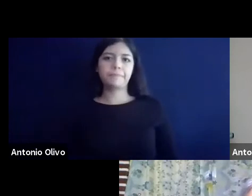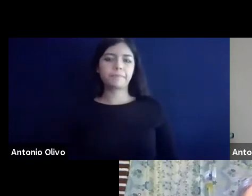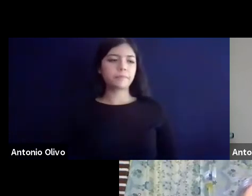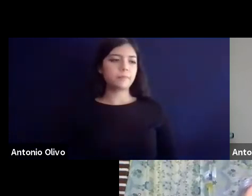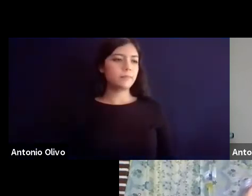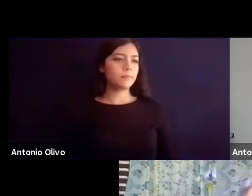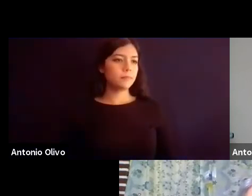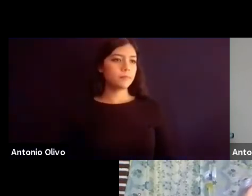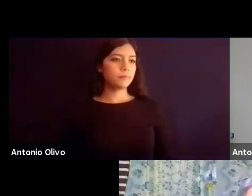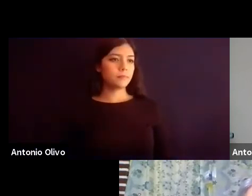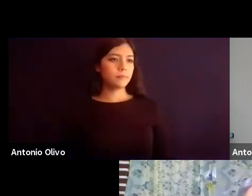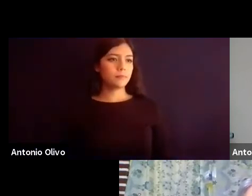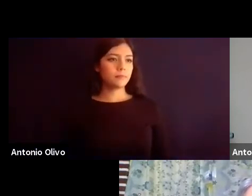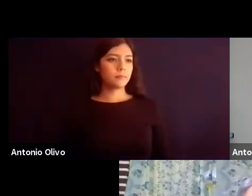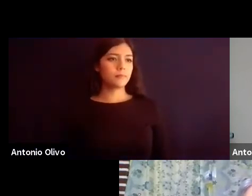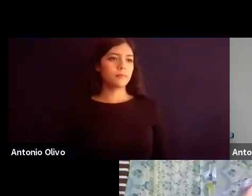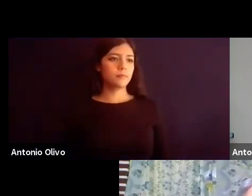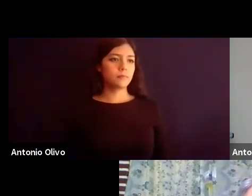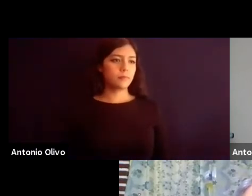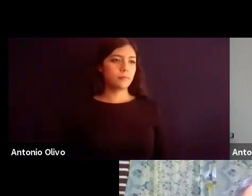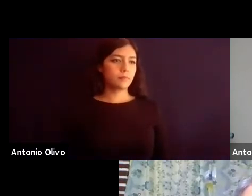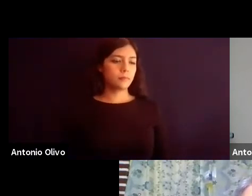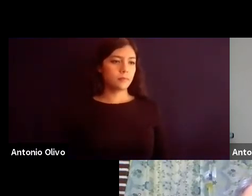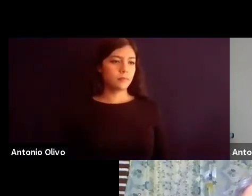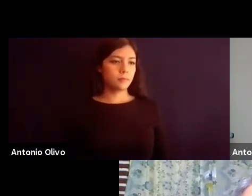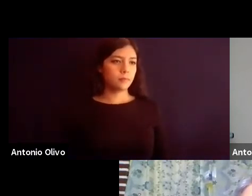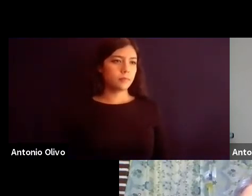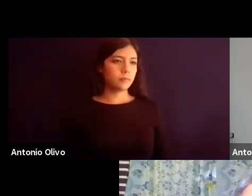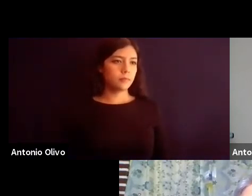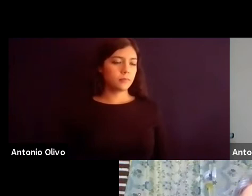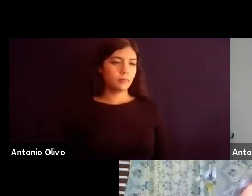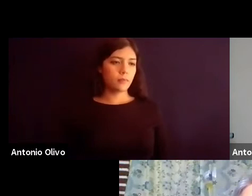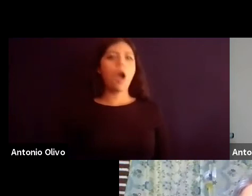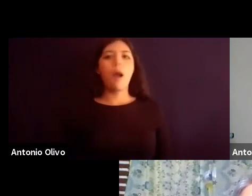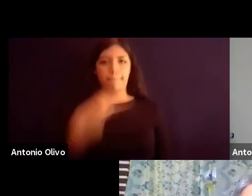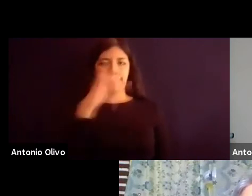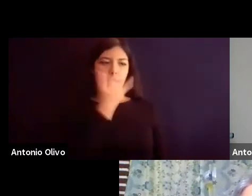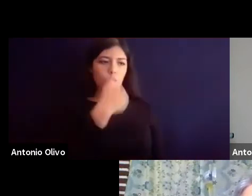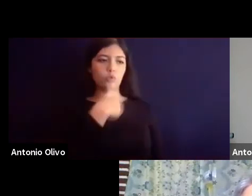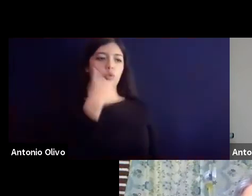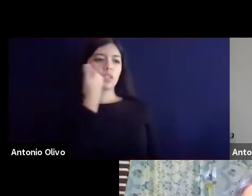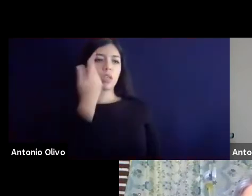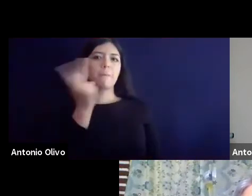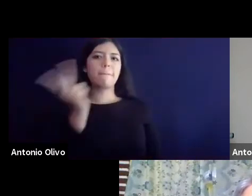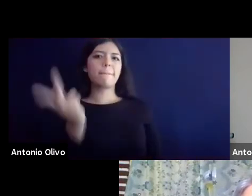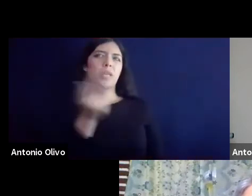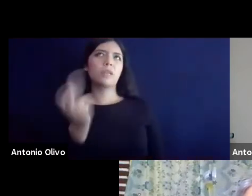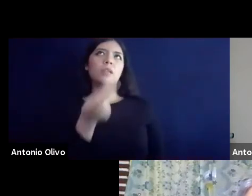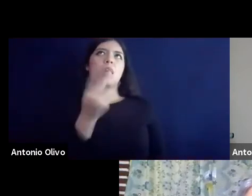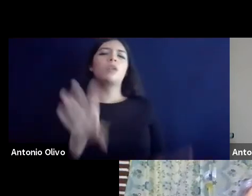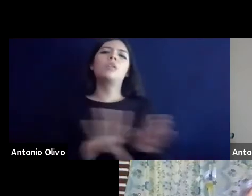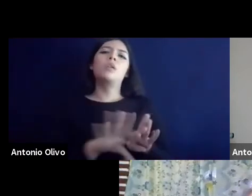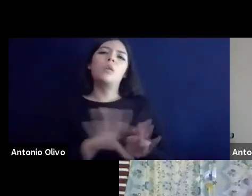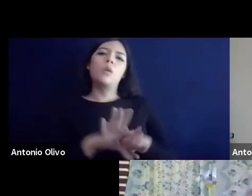Eneida, está cerrado tu micrófono. Ah, pero ni mi pregunta en el chat era eso, de que hasta qué punto la familia